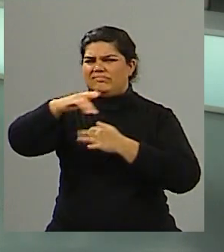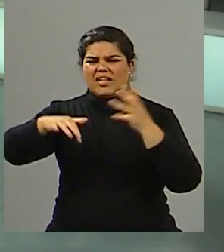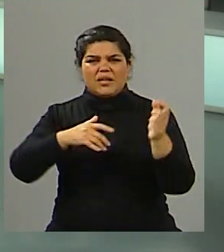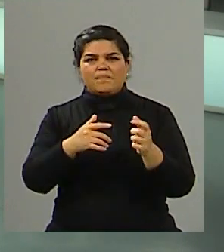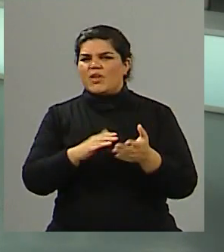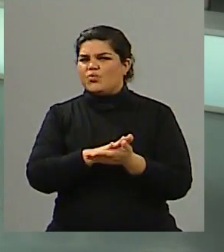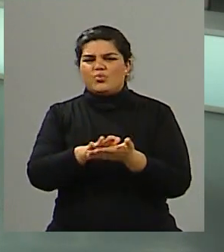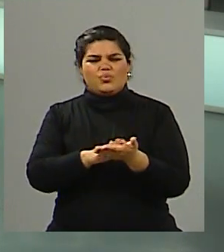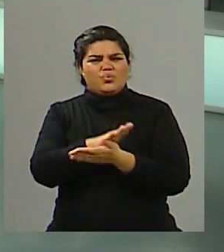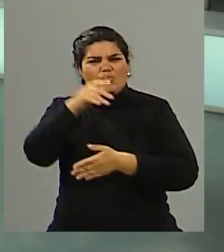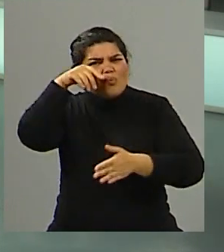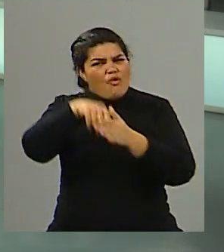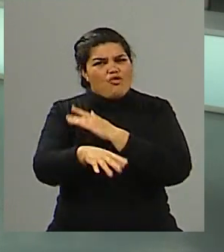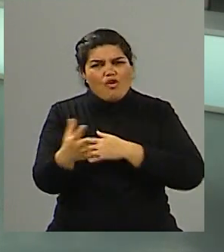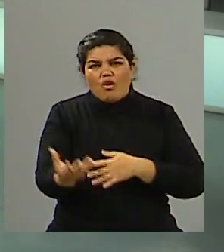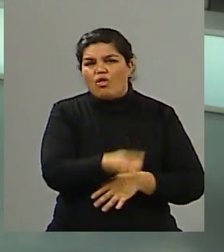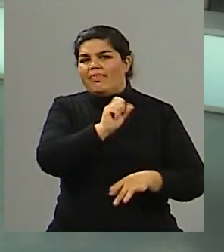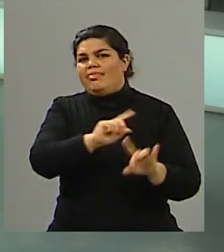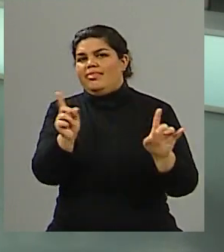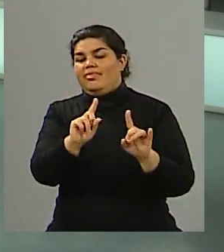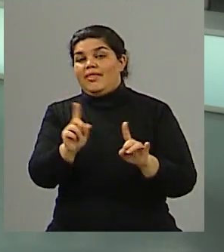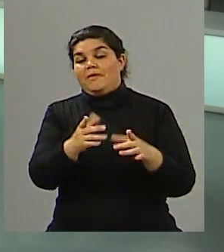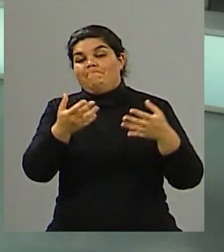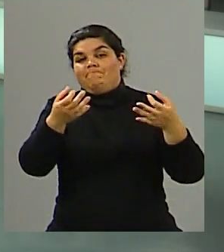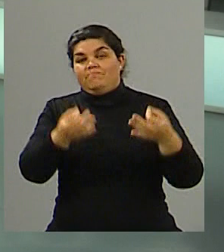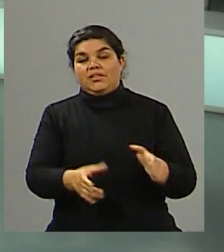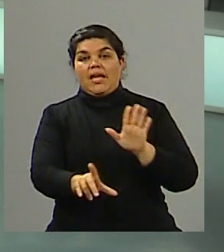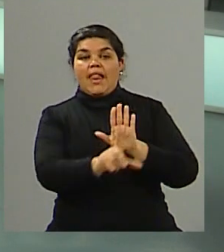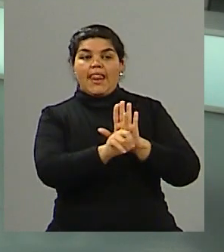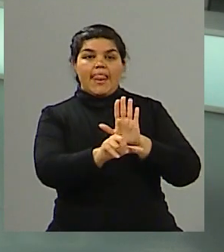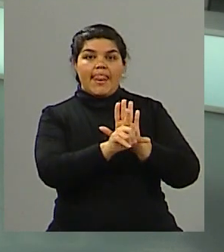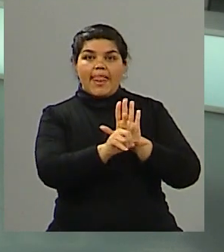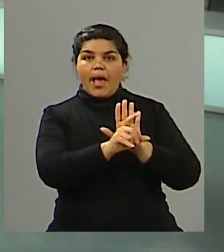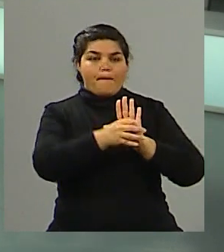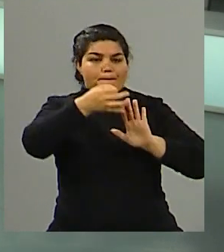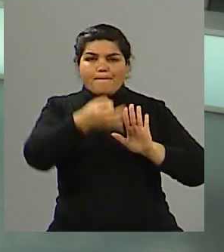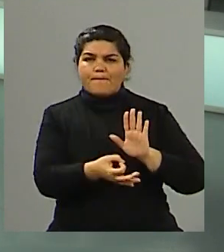embargo, recordemos que en los últimos tiempos no había una ley concreta y vigente para